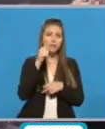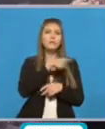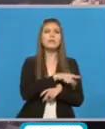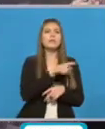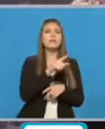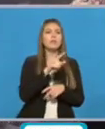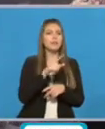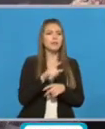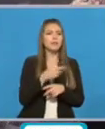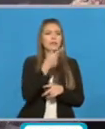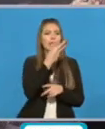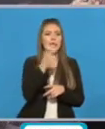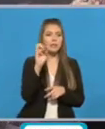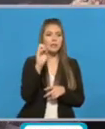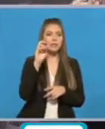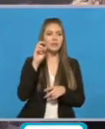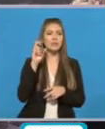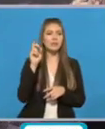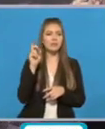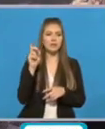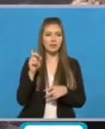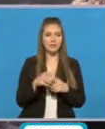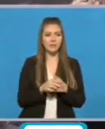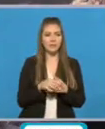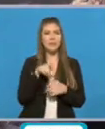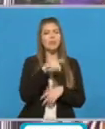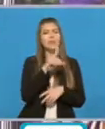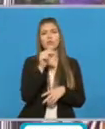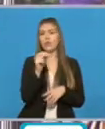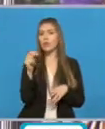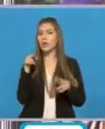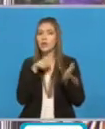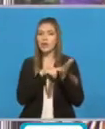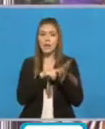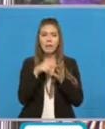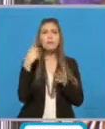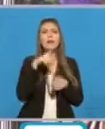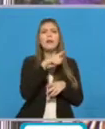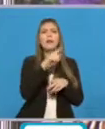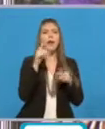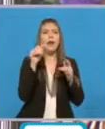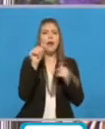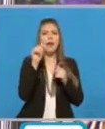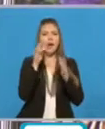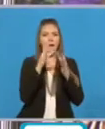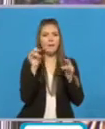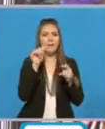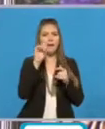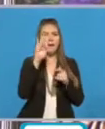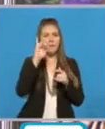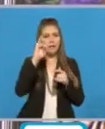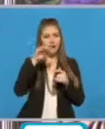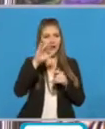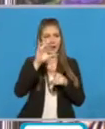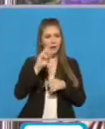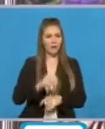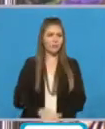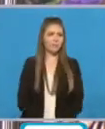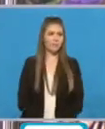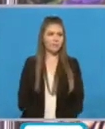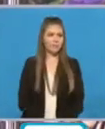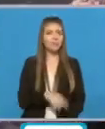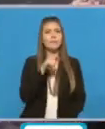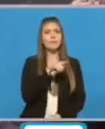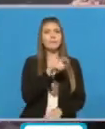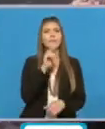Hipona. Es un santo africano, no era negro, pero era africano. ¿Era africano? ¿Por qué? Porque esa parte, lo que hoy es Argelia, era parte del